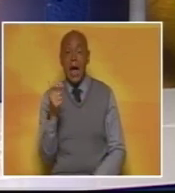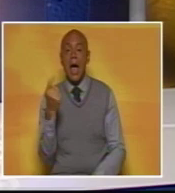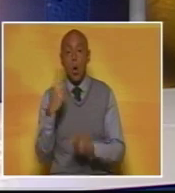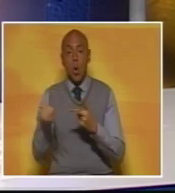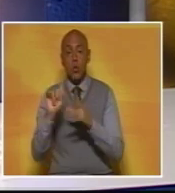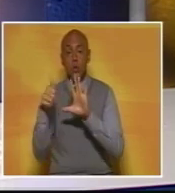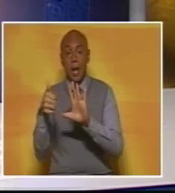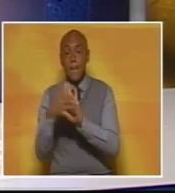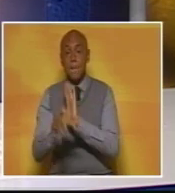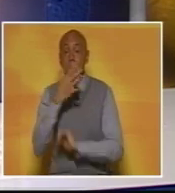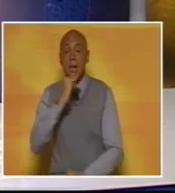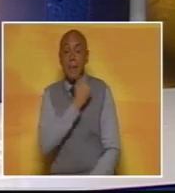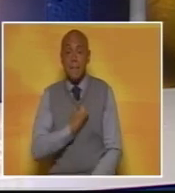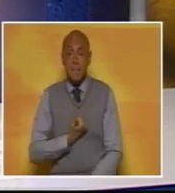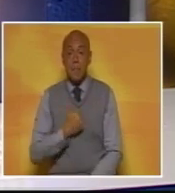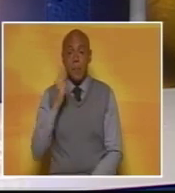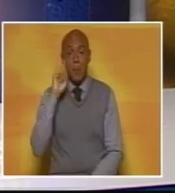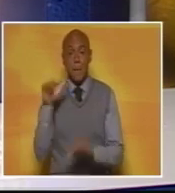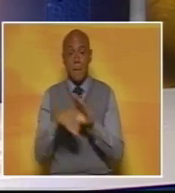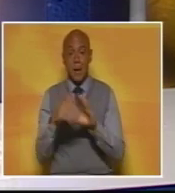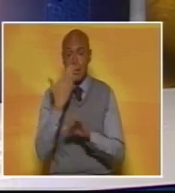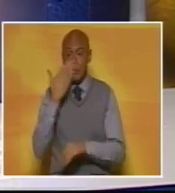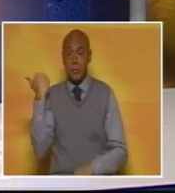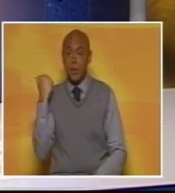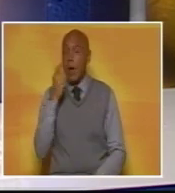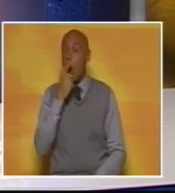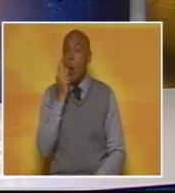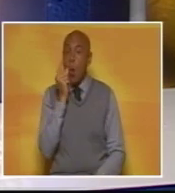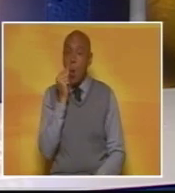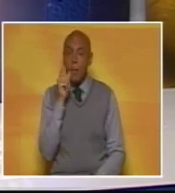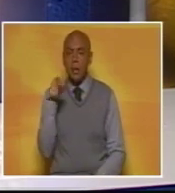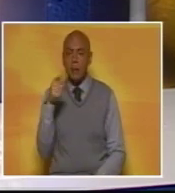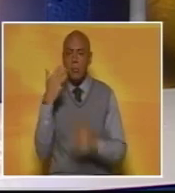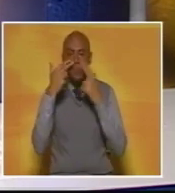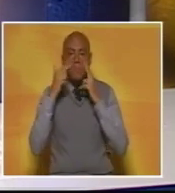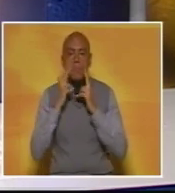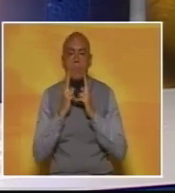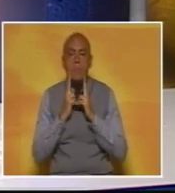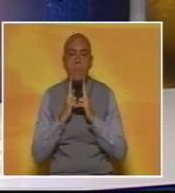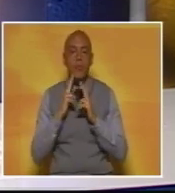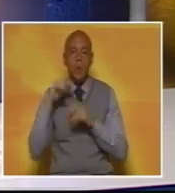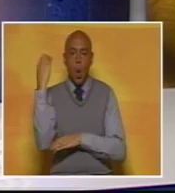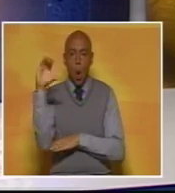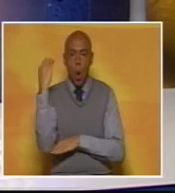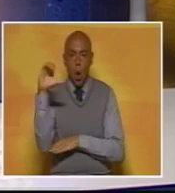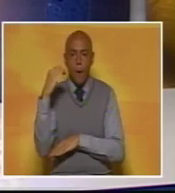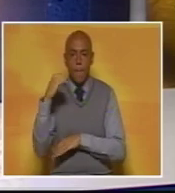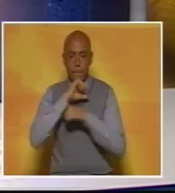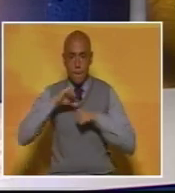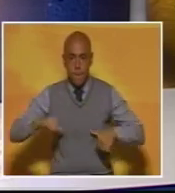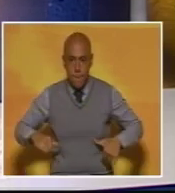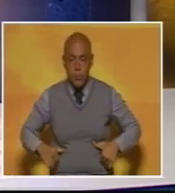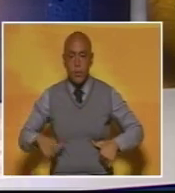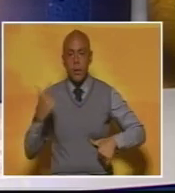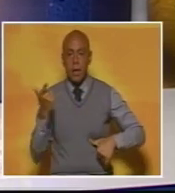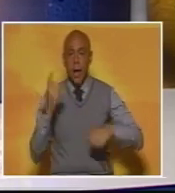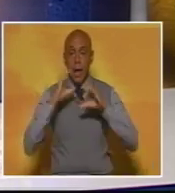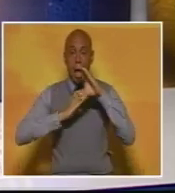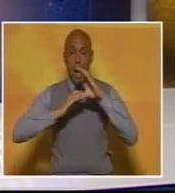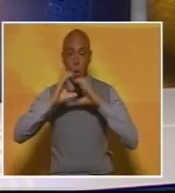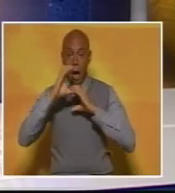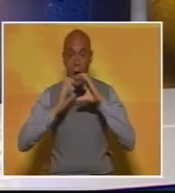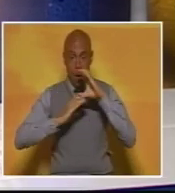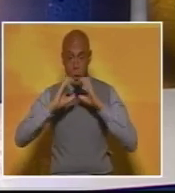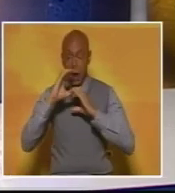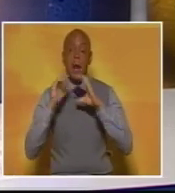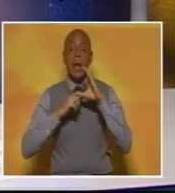heridos en un ataque perpetrado este martes, presuntamente por disidentes de la FARC en la comunidad de Tacuelló, departamento del Cauca, al